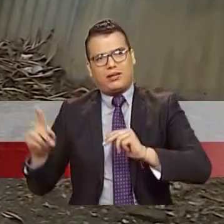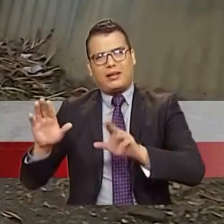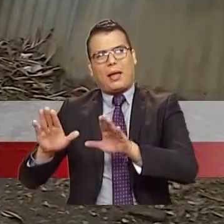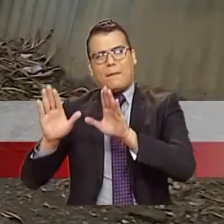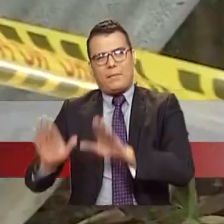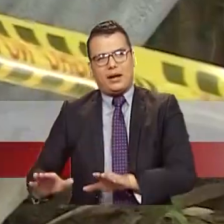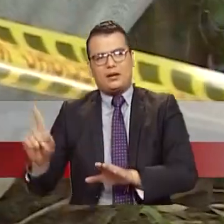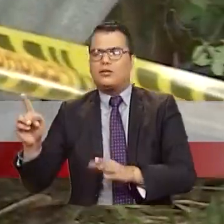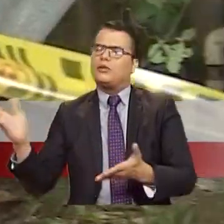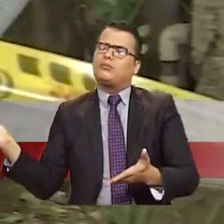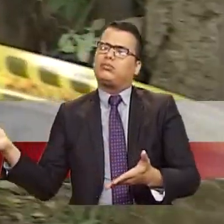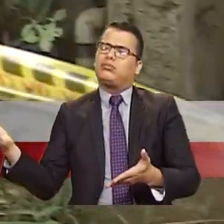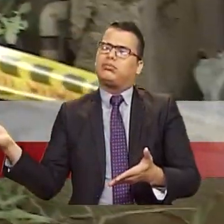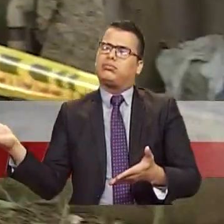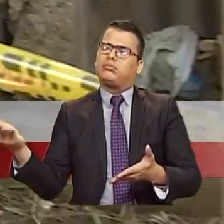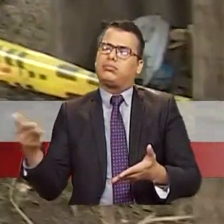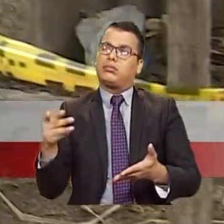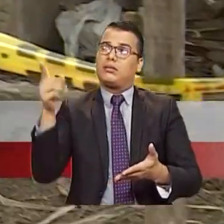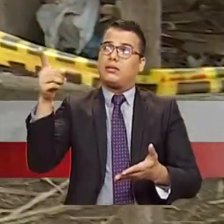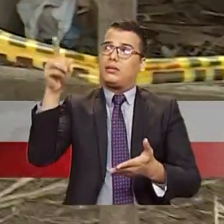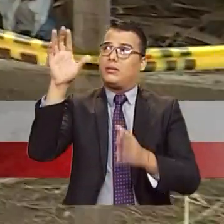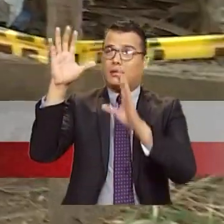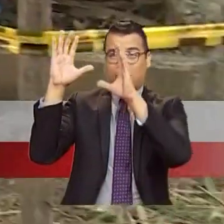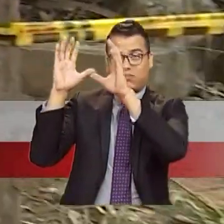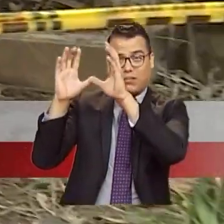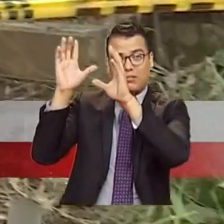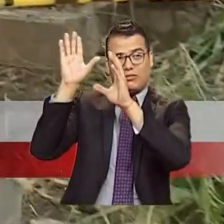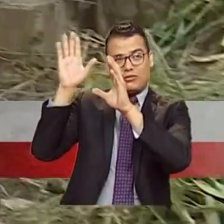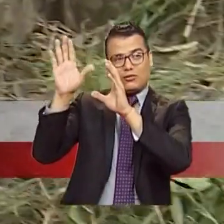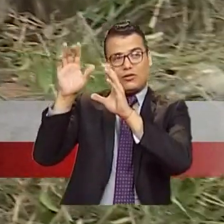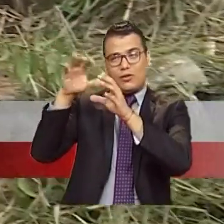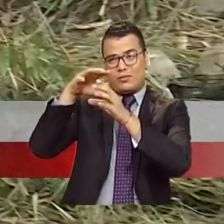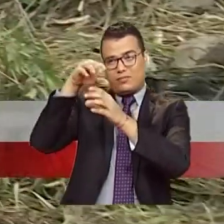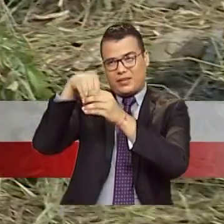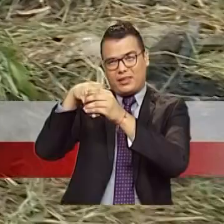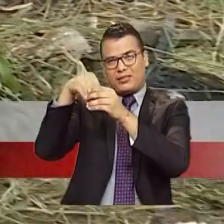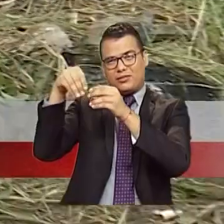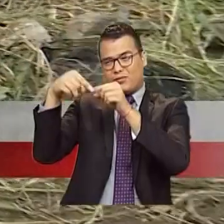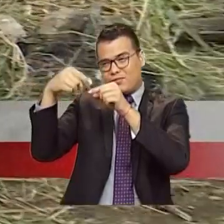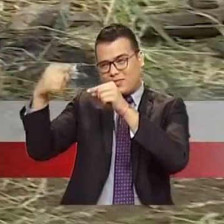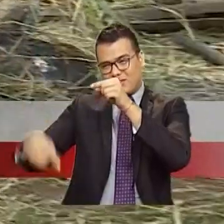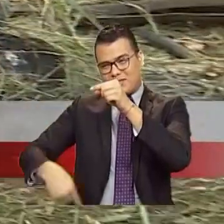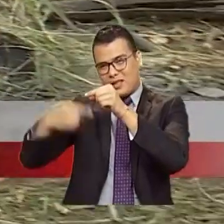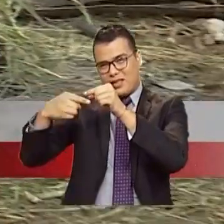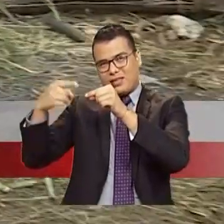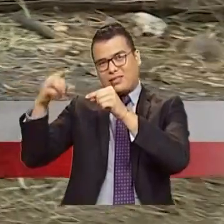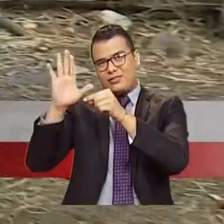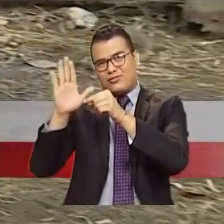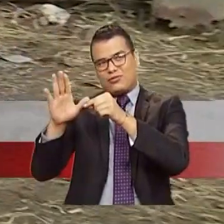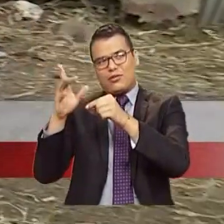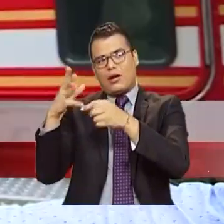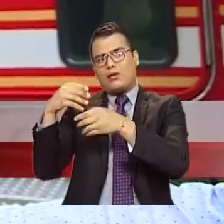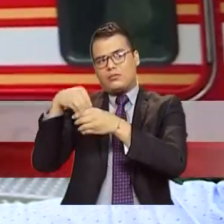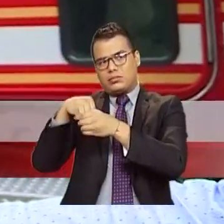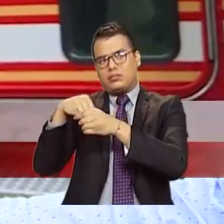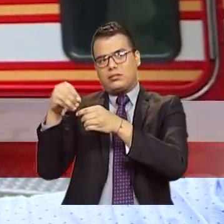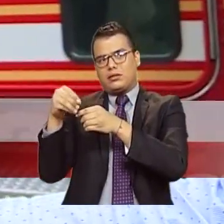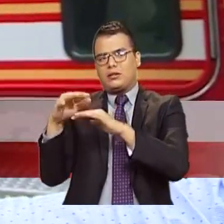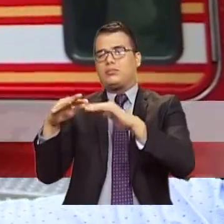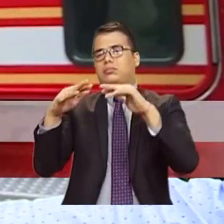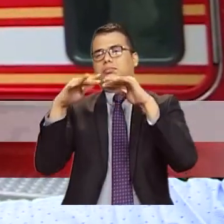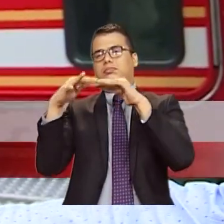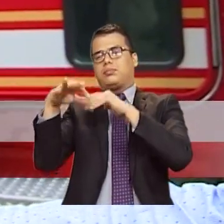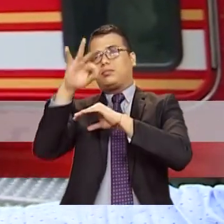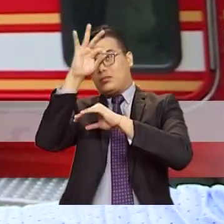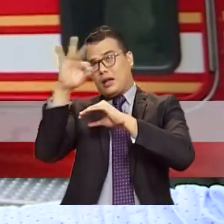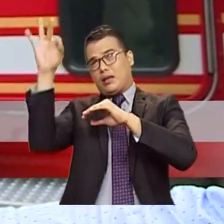paralizada. Las abejas estaban en una llanta de un camión y habían formado una colmena.